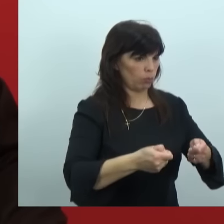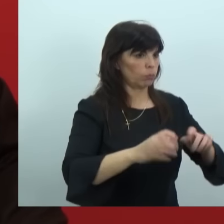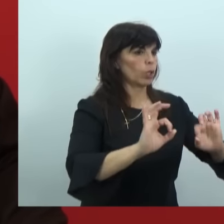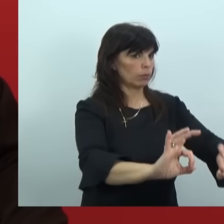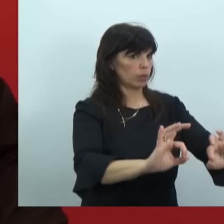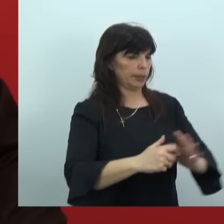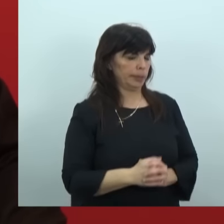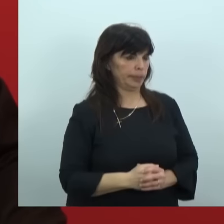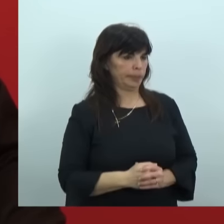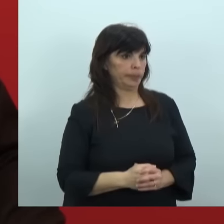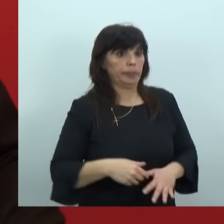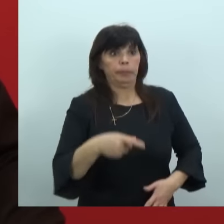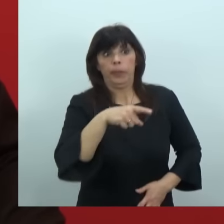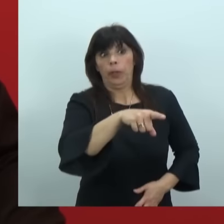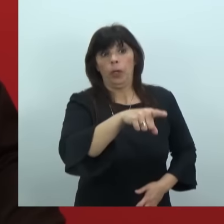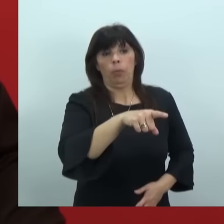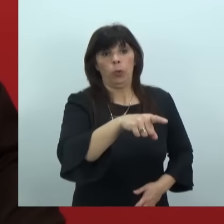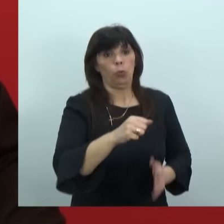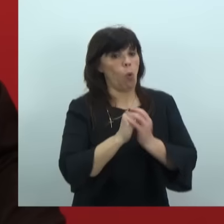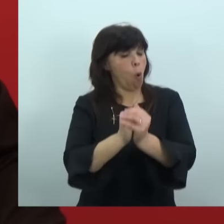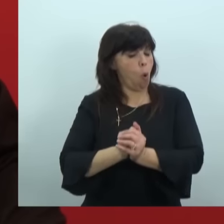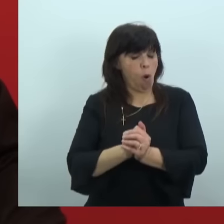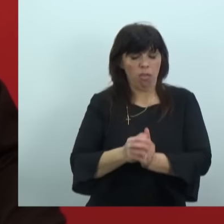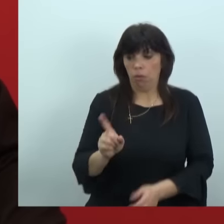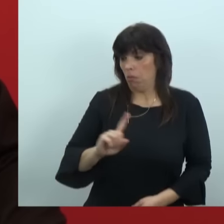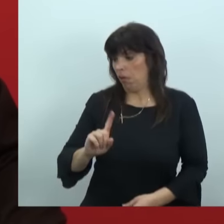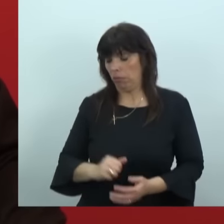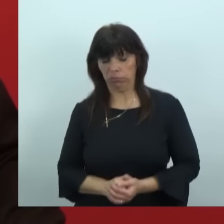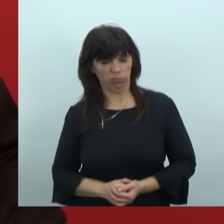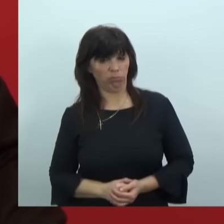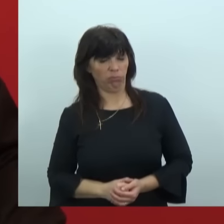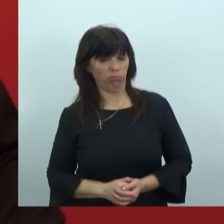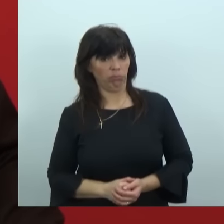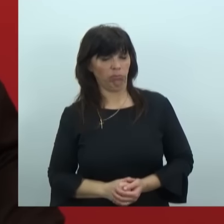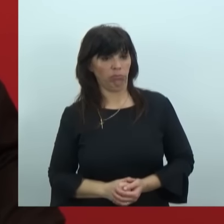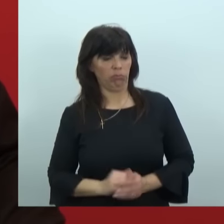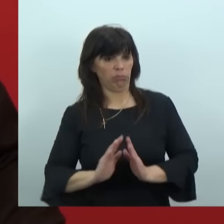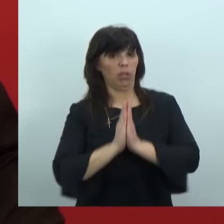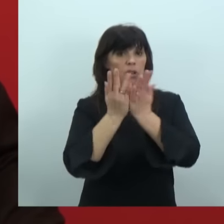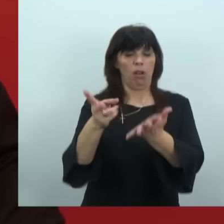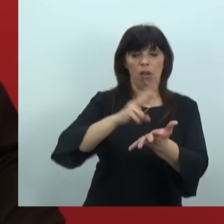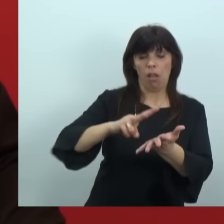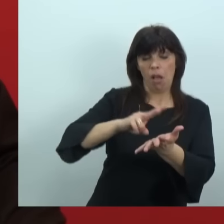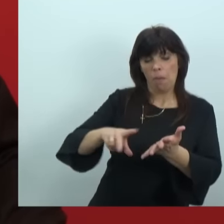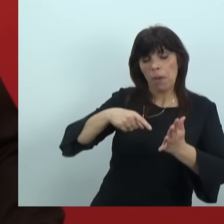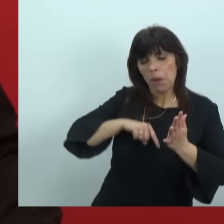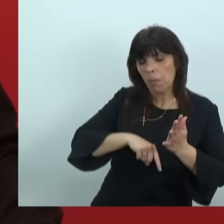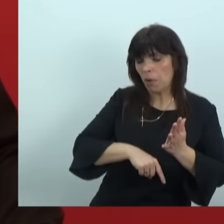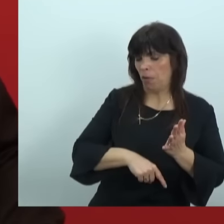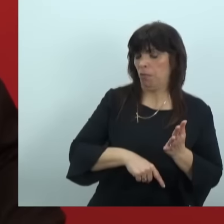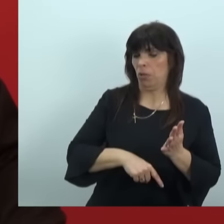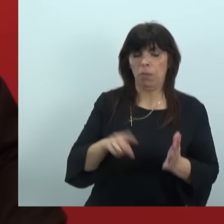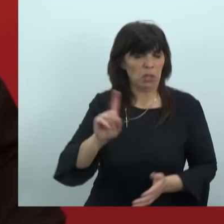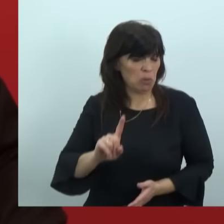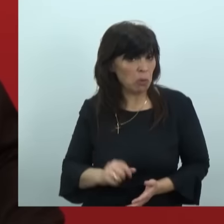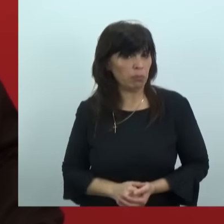pero tú no eres una persona de oración ni de leer profundamente, y yo